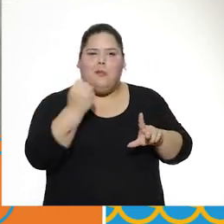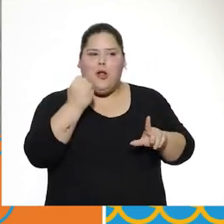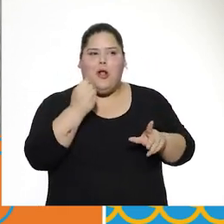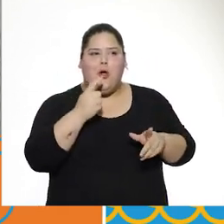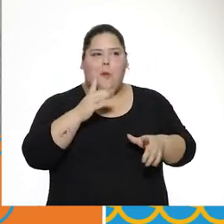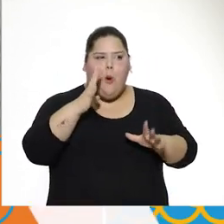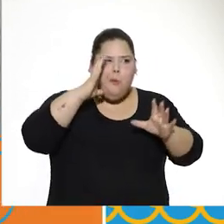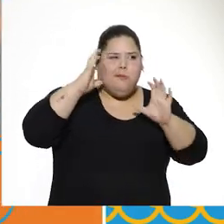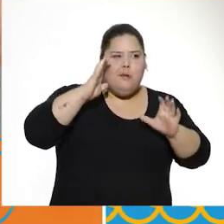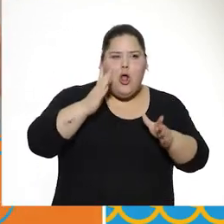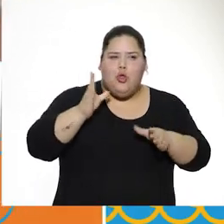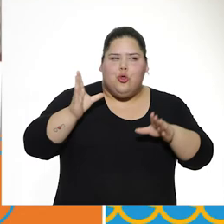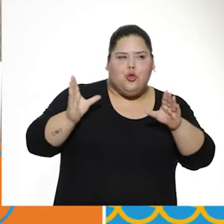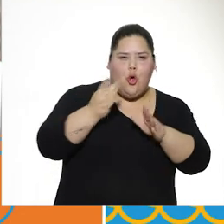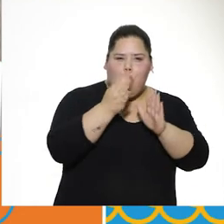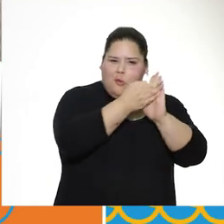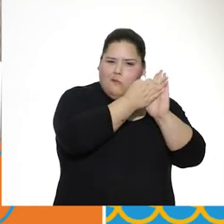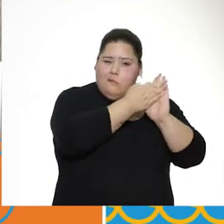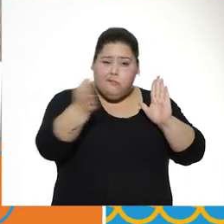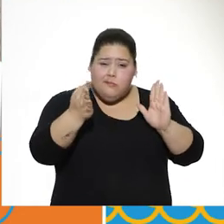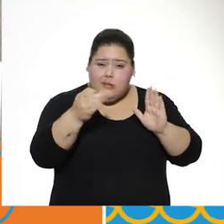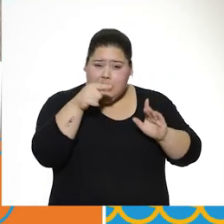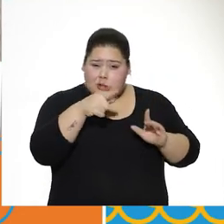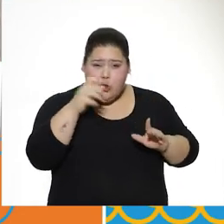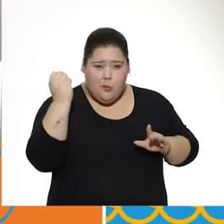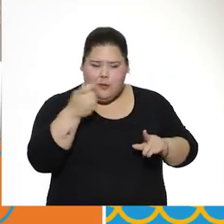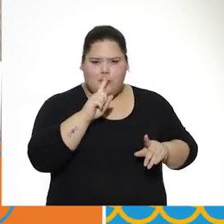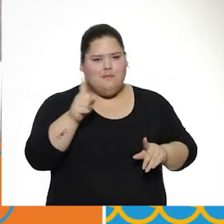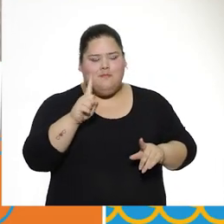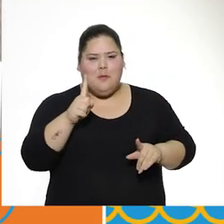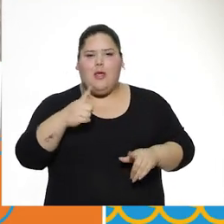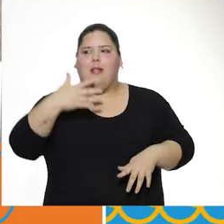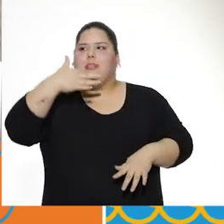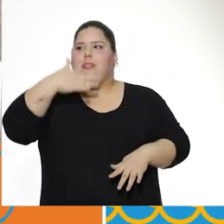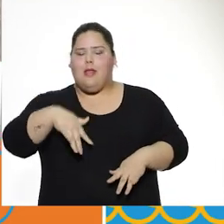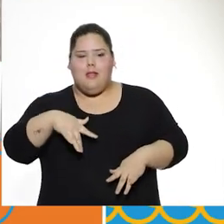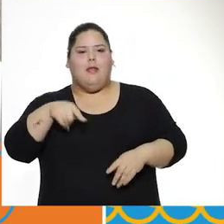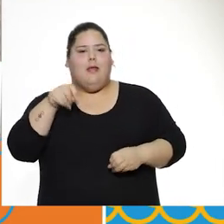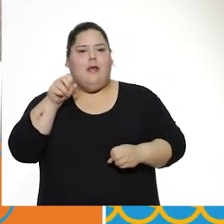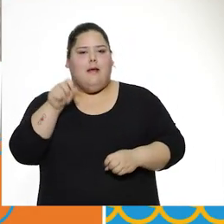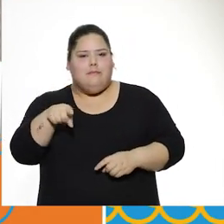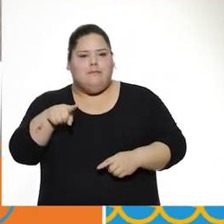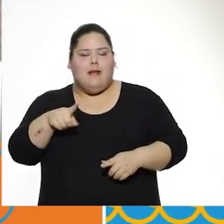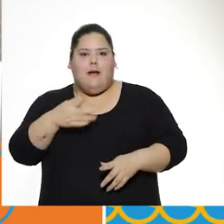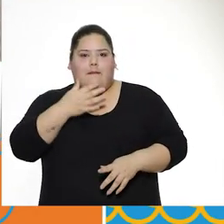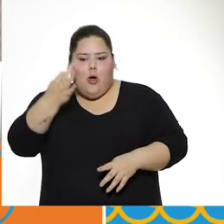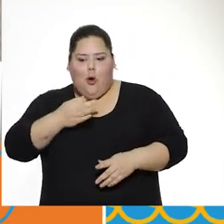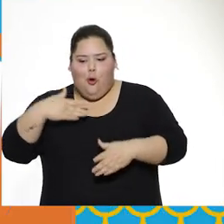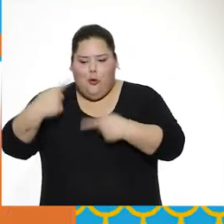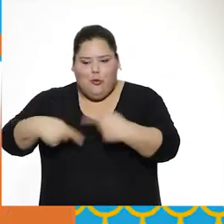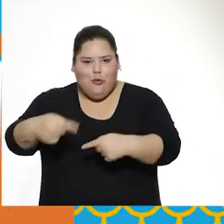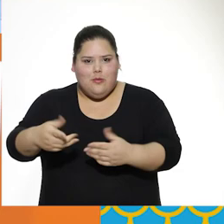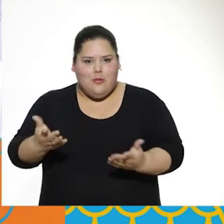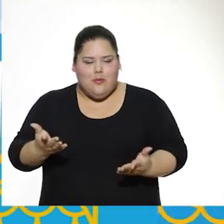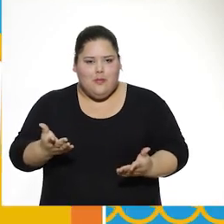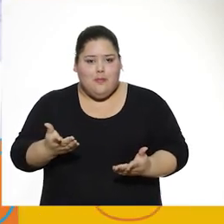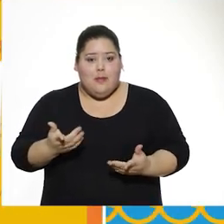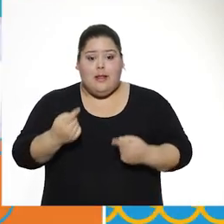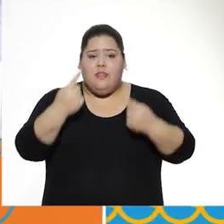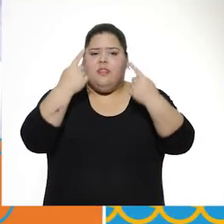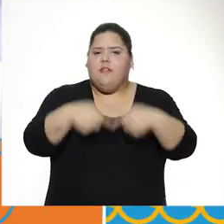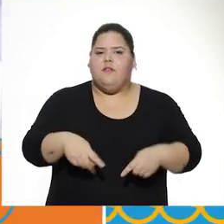importante acordarse de todo, sino entender y comprender de verdad lo que pasó.